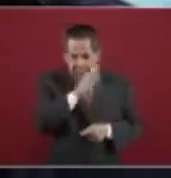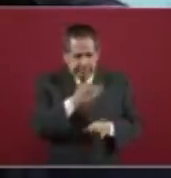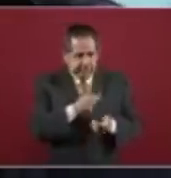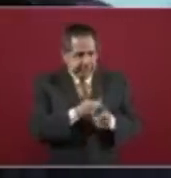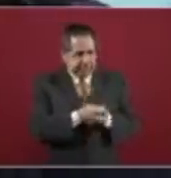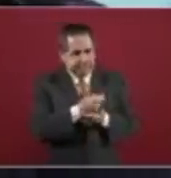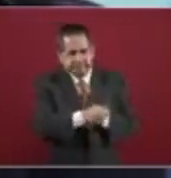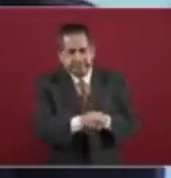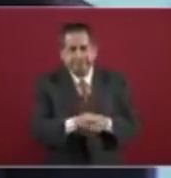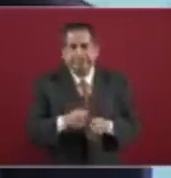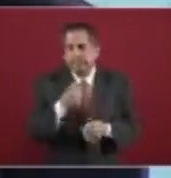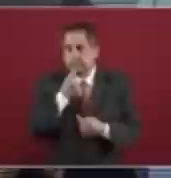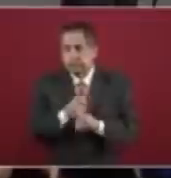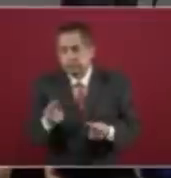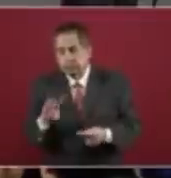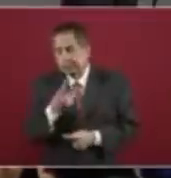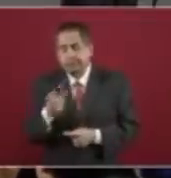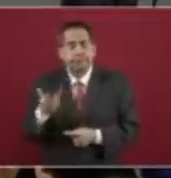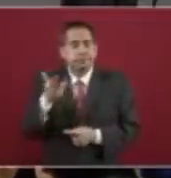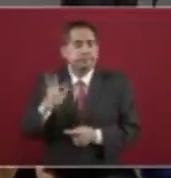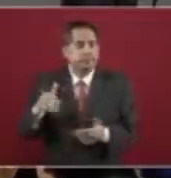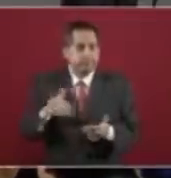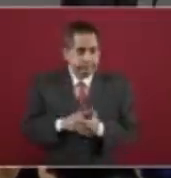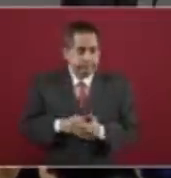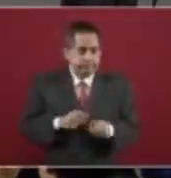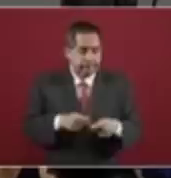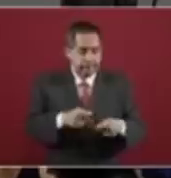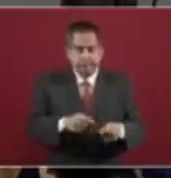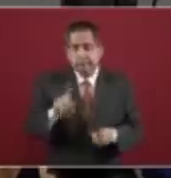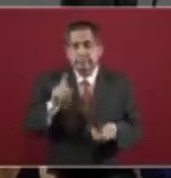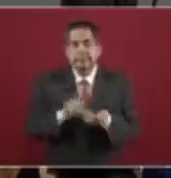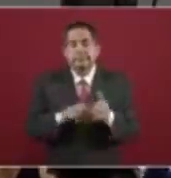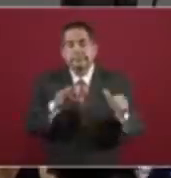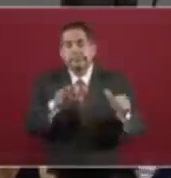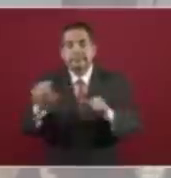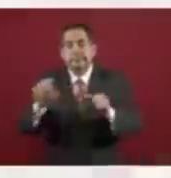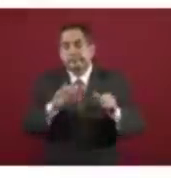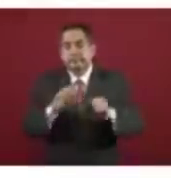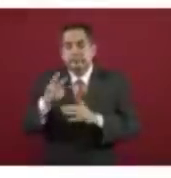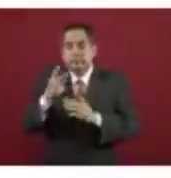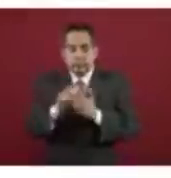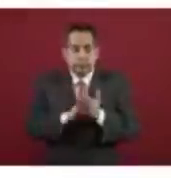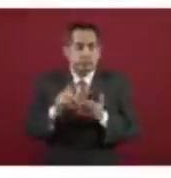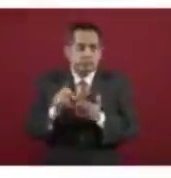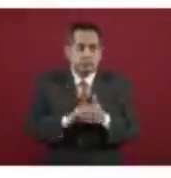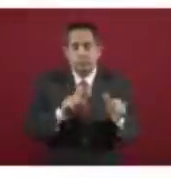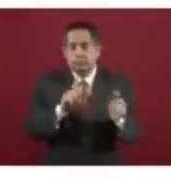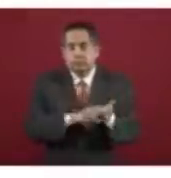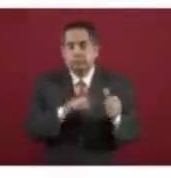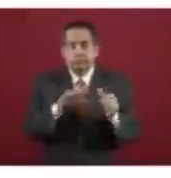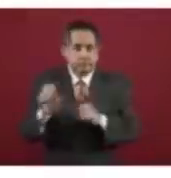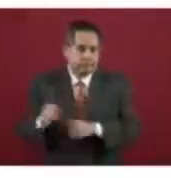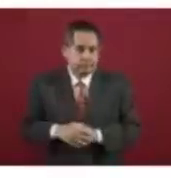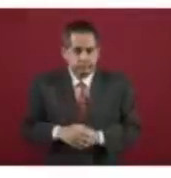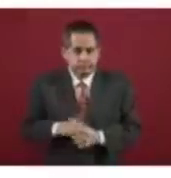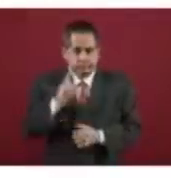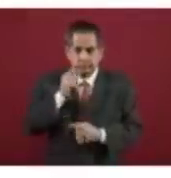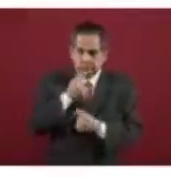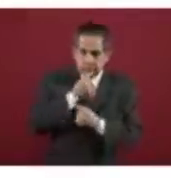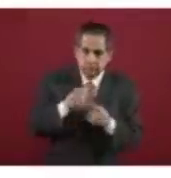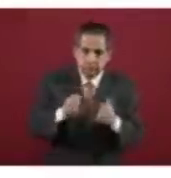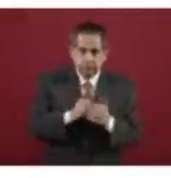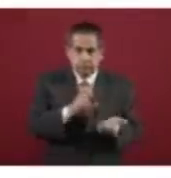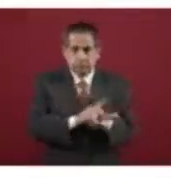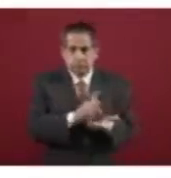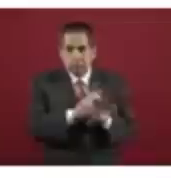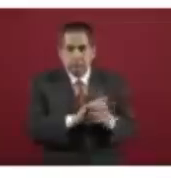Niños, 210,000, que tendrán un apoyo de 1,600 pesos bimestrales. Niñas y niños con